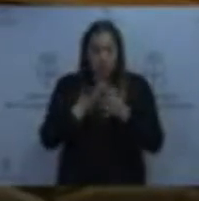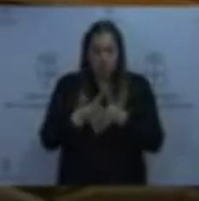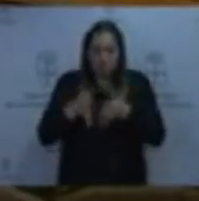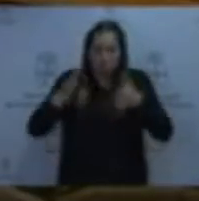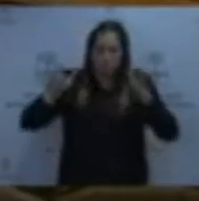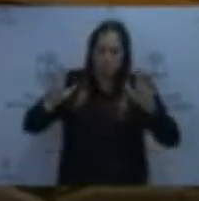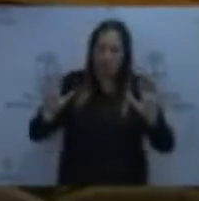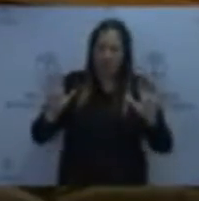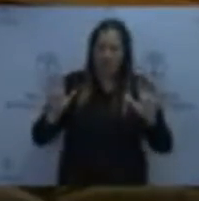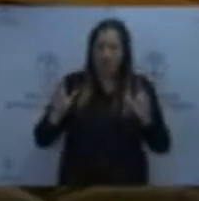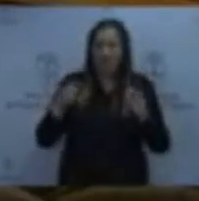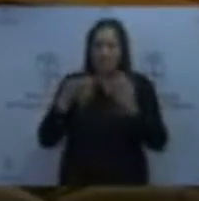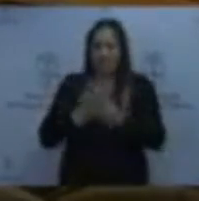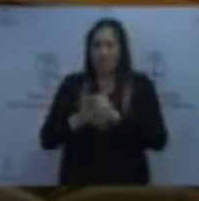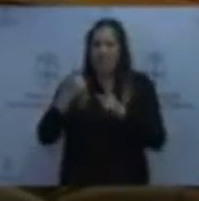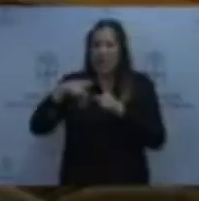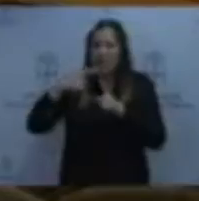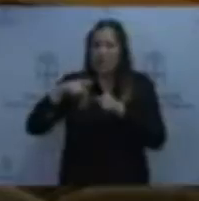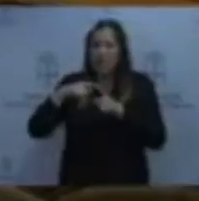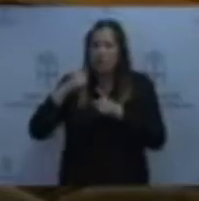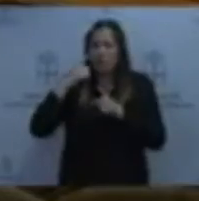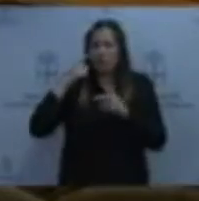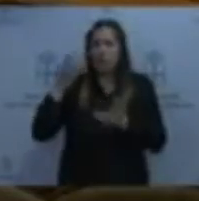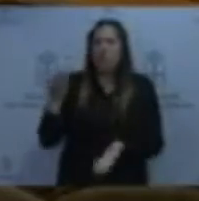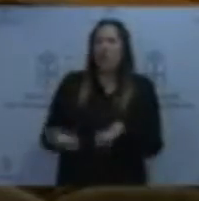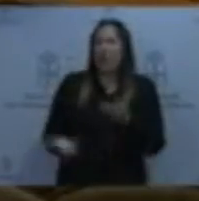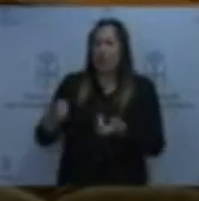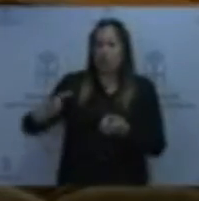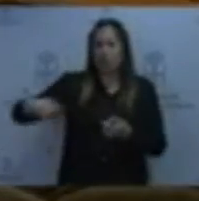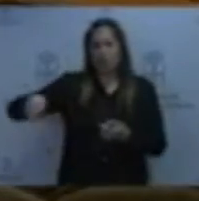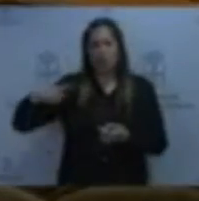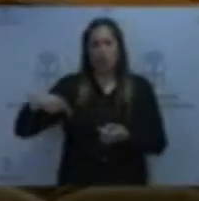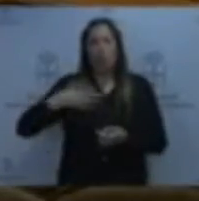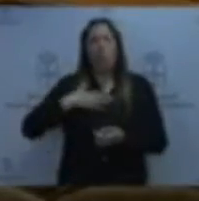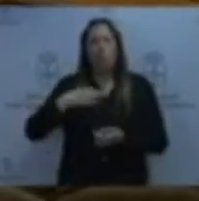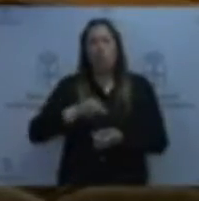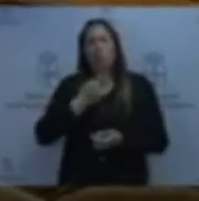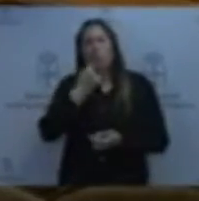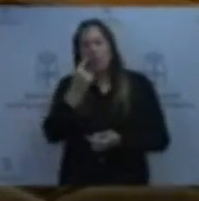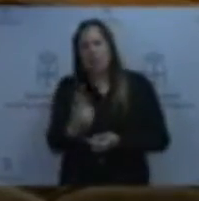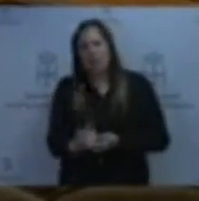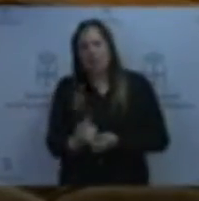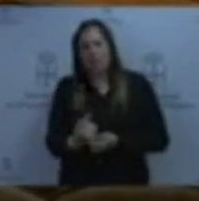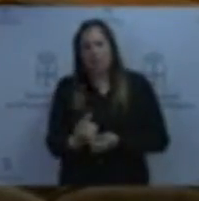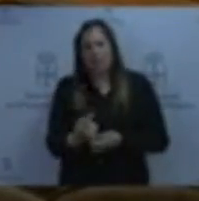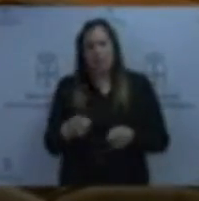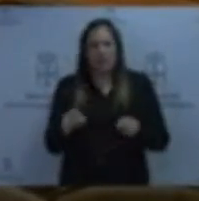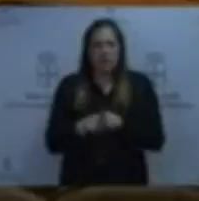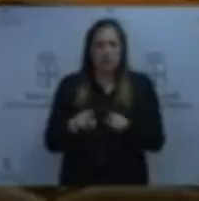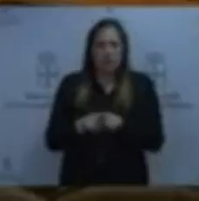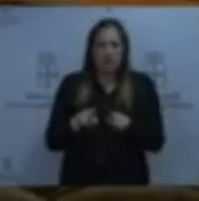los elementos en la balanza de juicio, pues podríamos afirmar que es mucho más indeseable